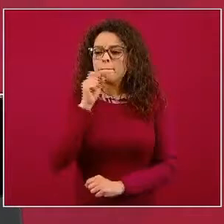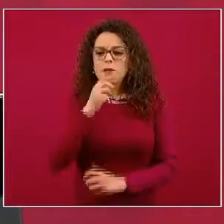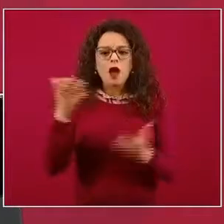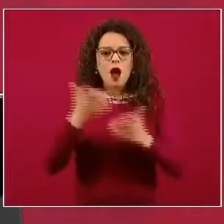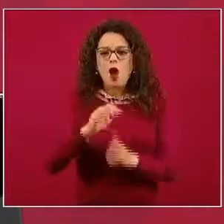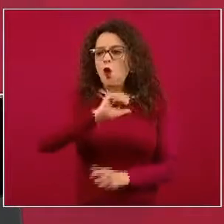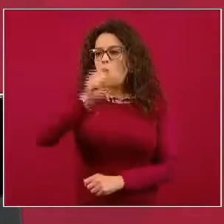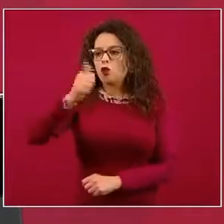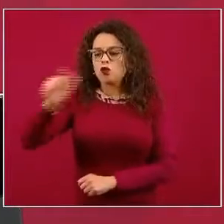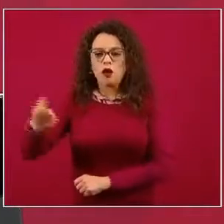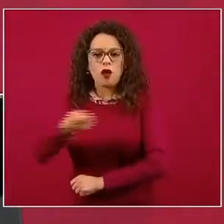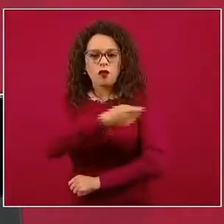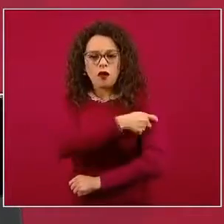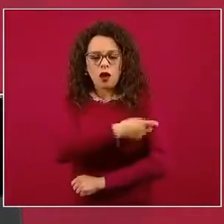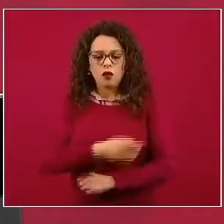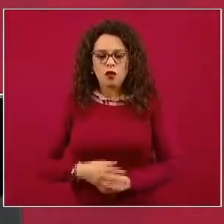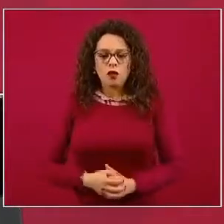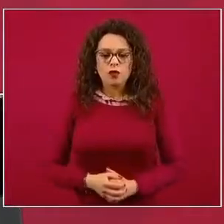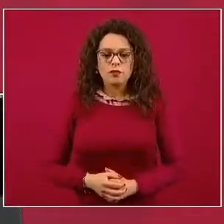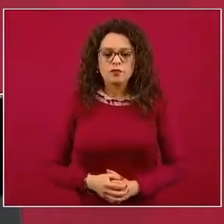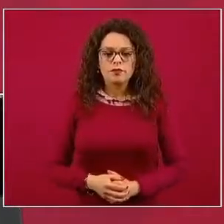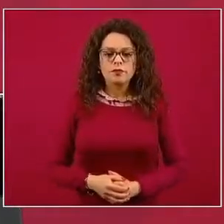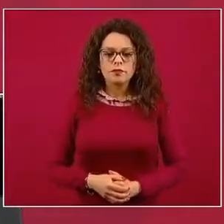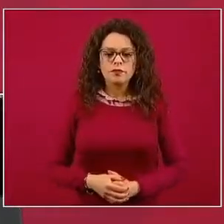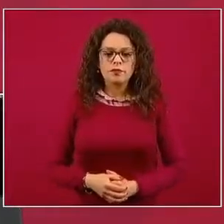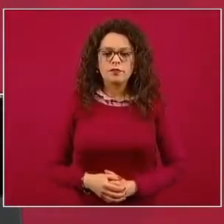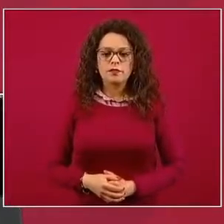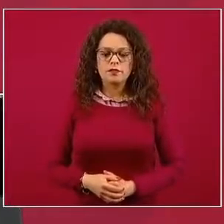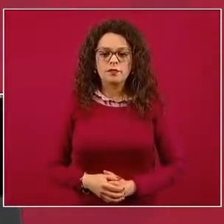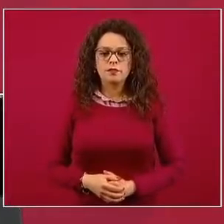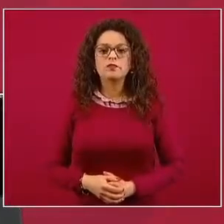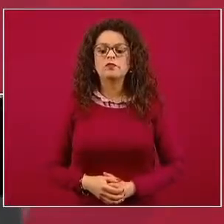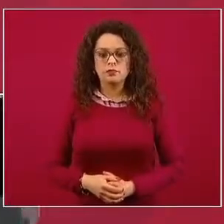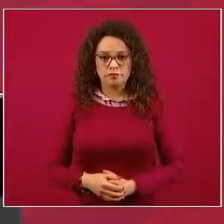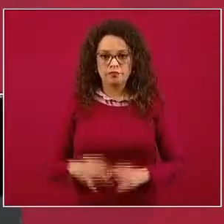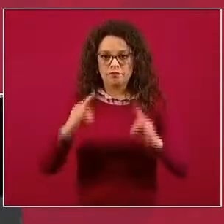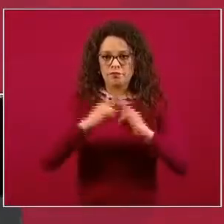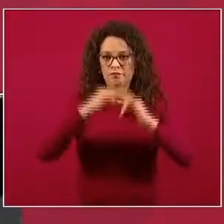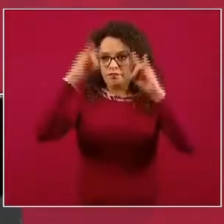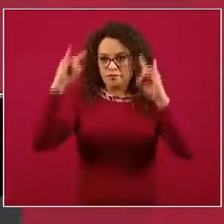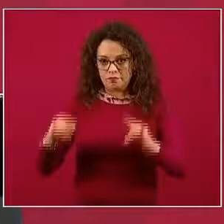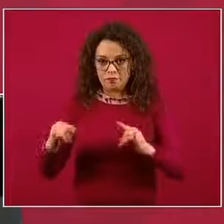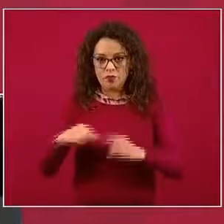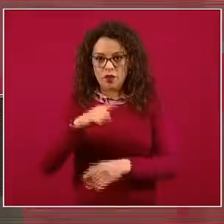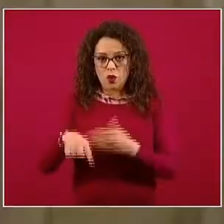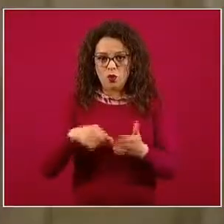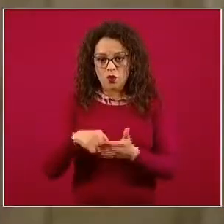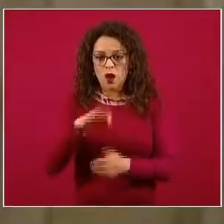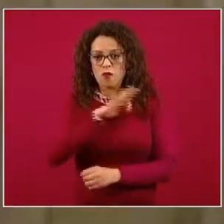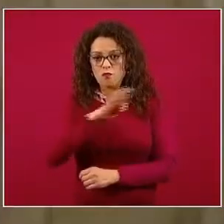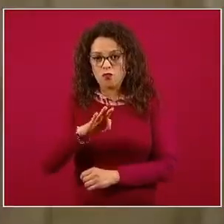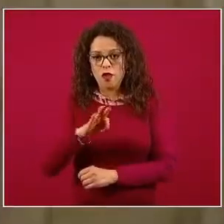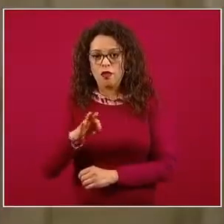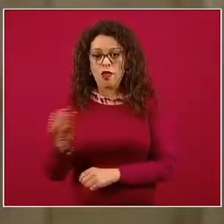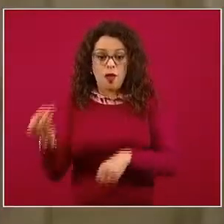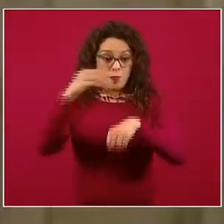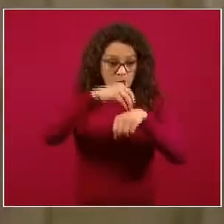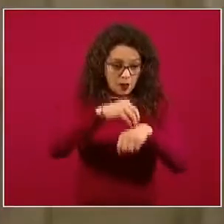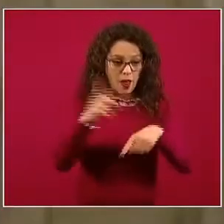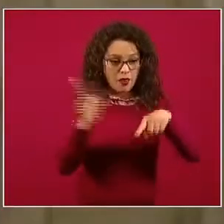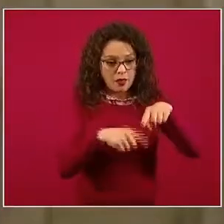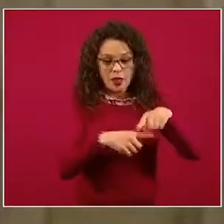vacunas u otros recursos de la salud pública. A través de brigadas móviles vamos a desplazar el producto y las